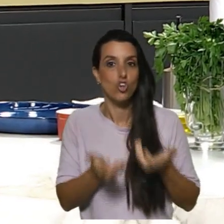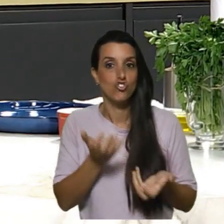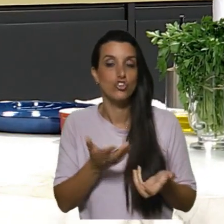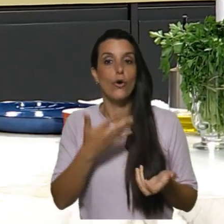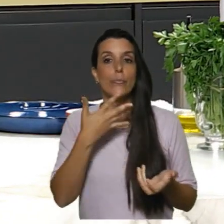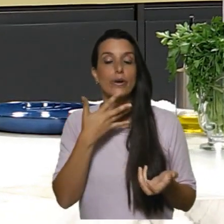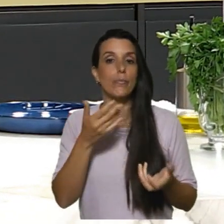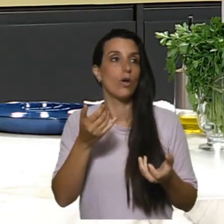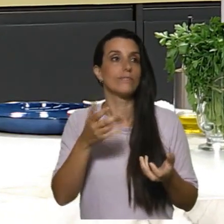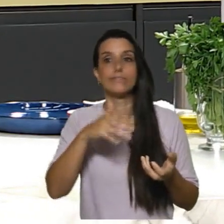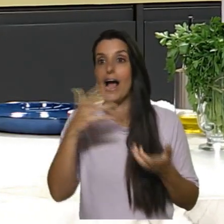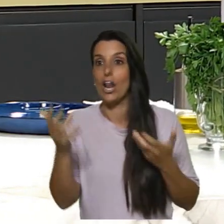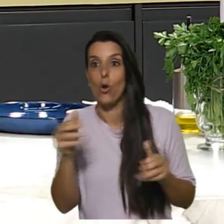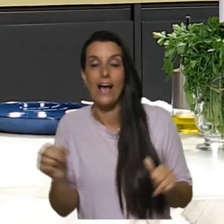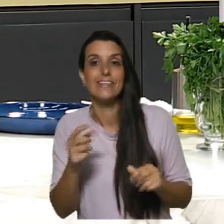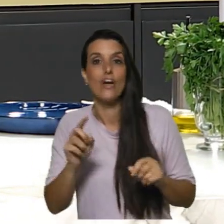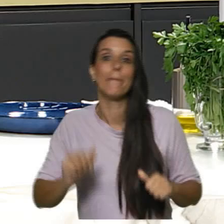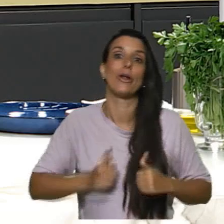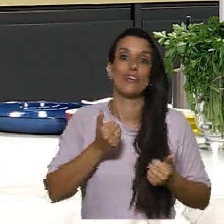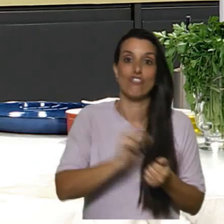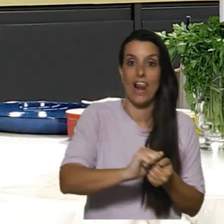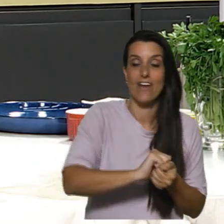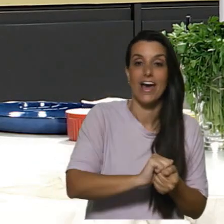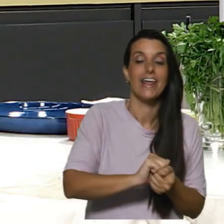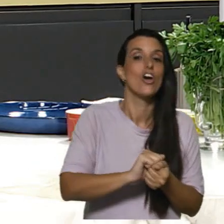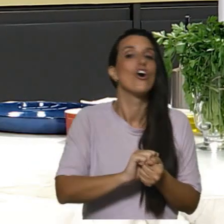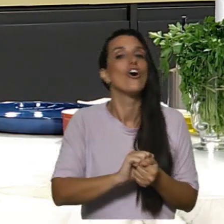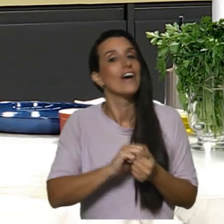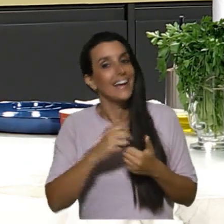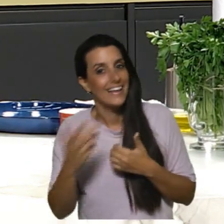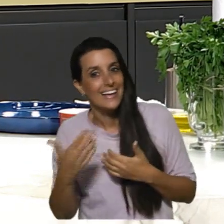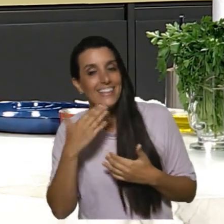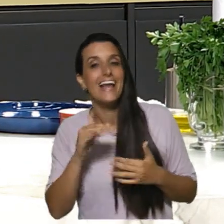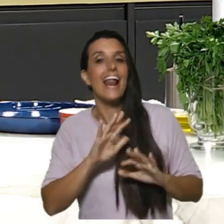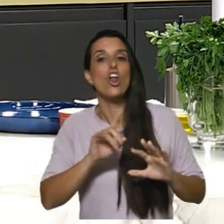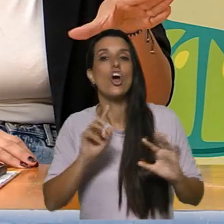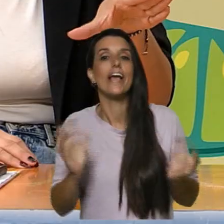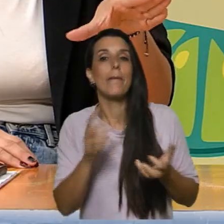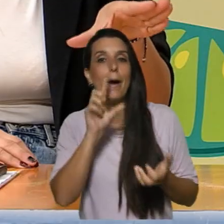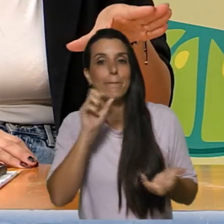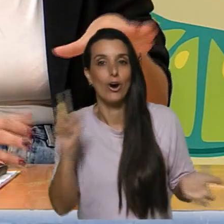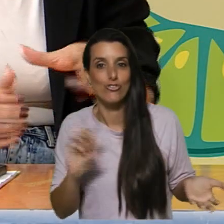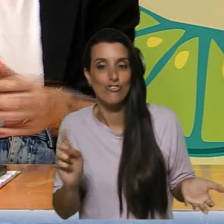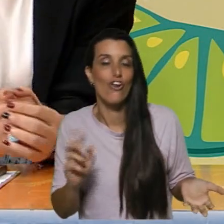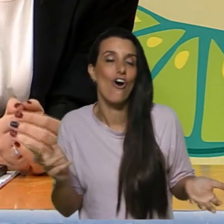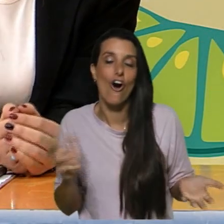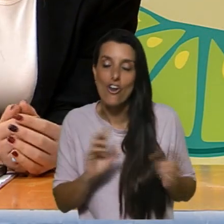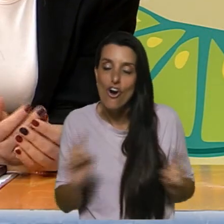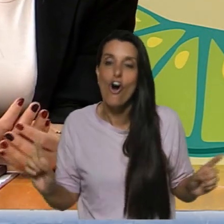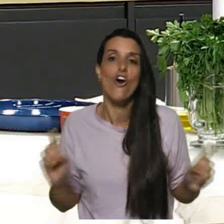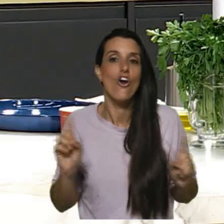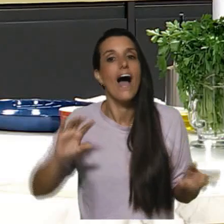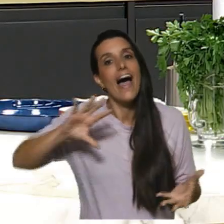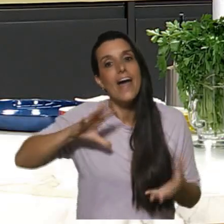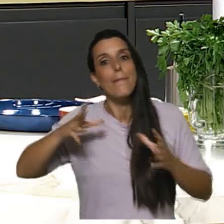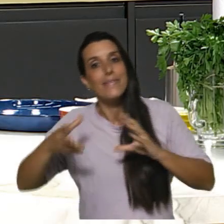voy teniendo huecos porque algo se va haciendo, entonces aprovecho, claro, para lavar. Ahí no está. Dejo de cocinar, no, para ponerme no a lavar. No se te quema el pollo porque vas a lavar. Sí, no, claro, voy